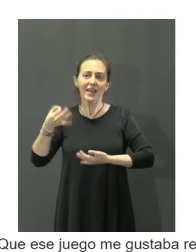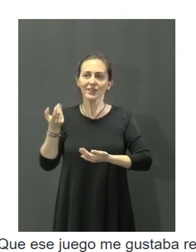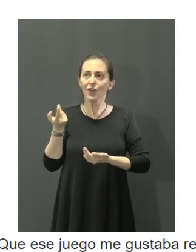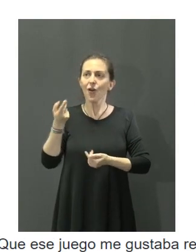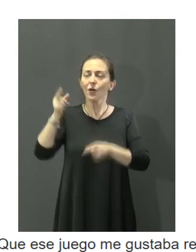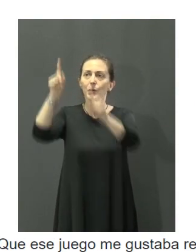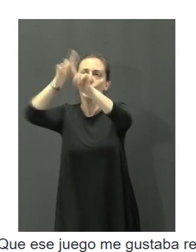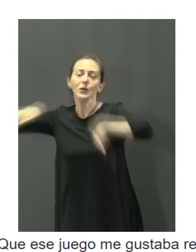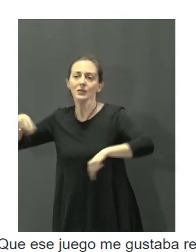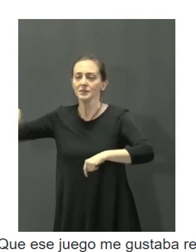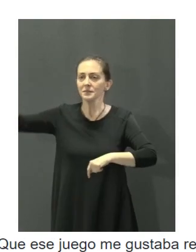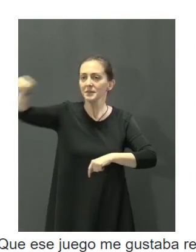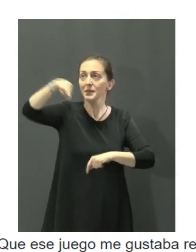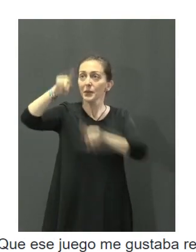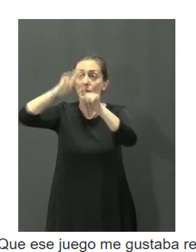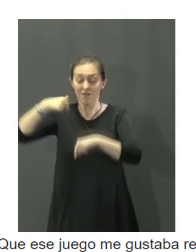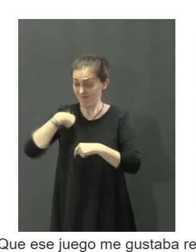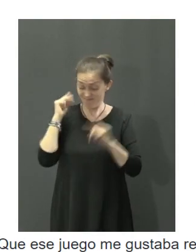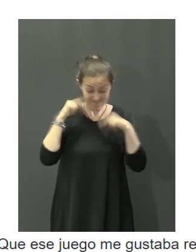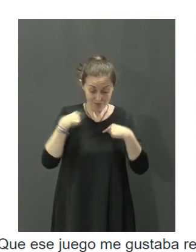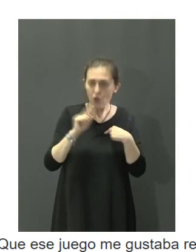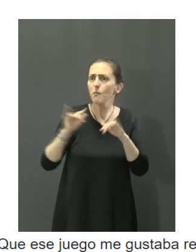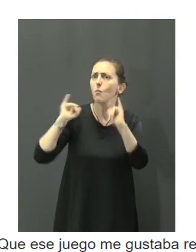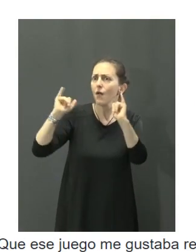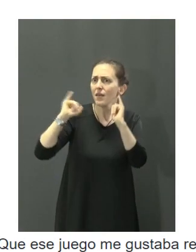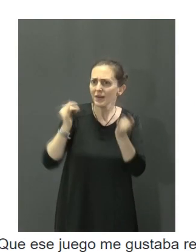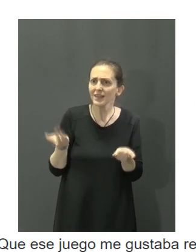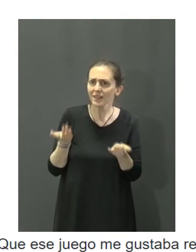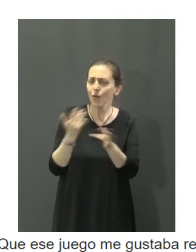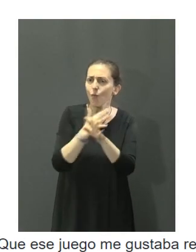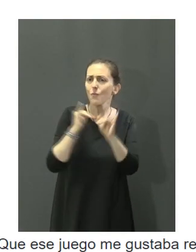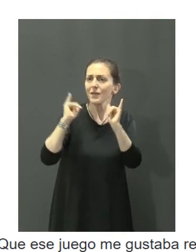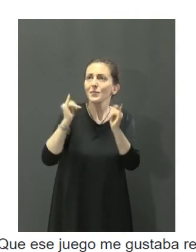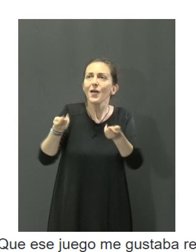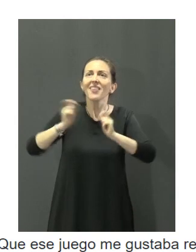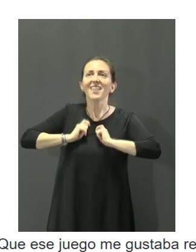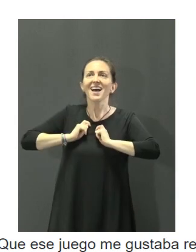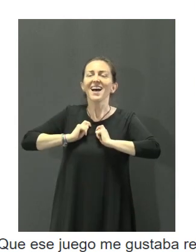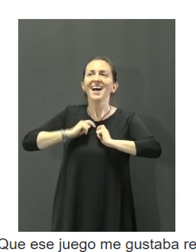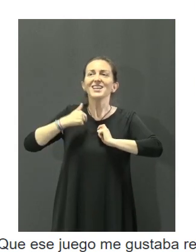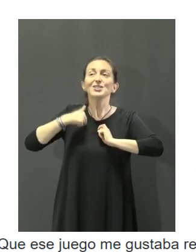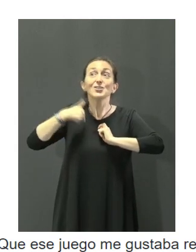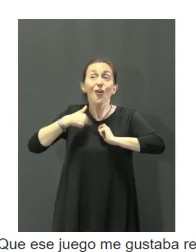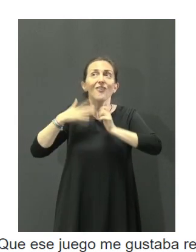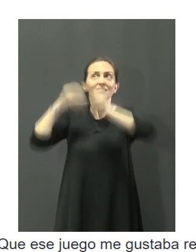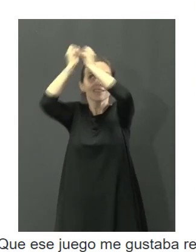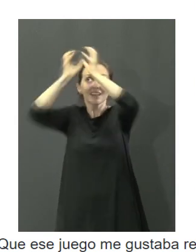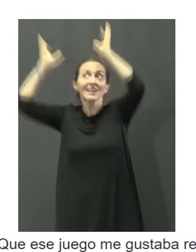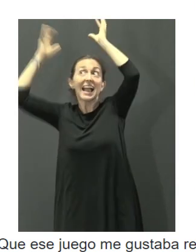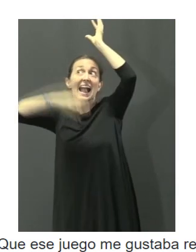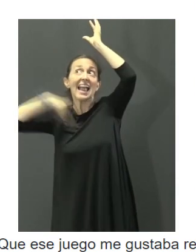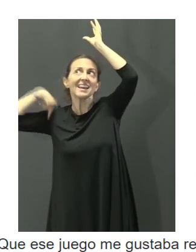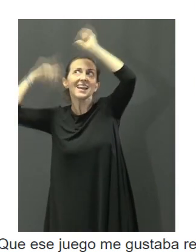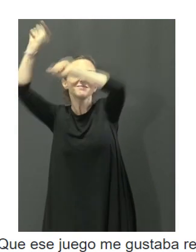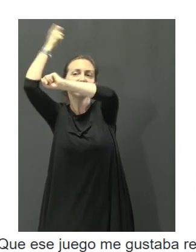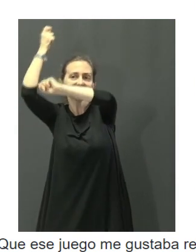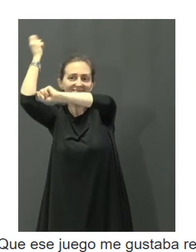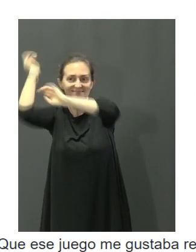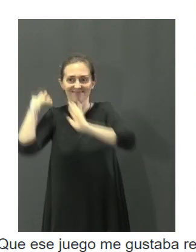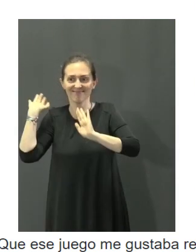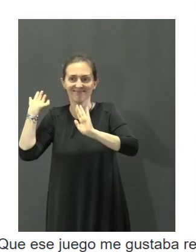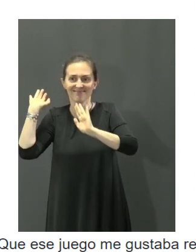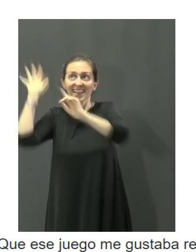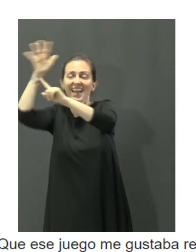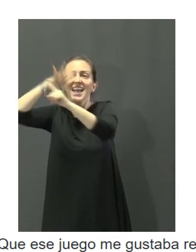lo ven, y era súper divertido porque me permitía hacer aquello que yo quería dentro